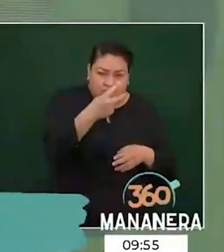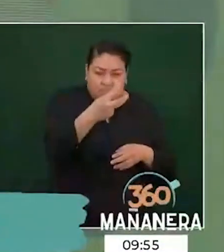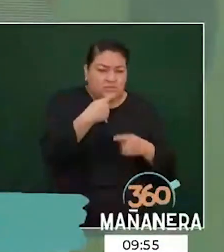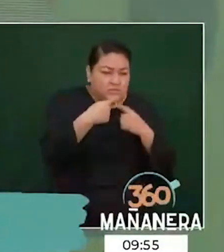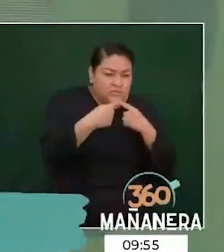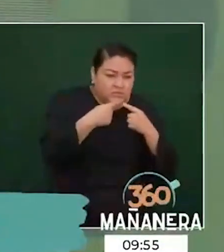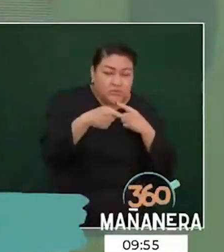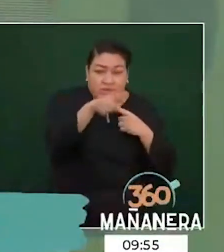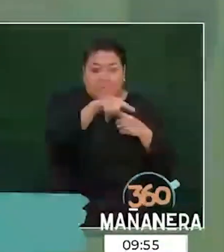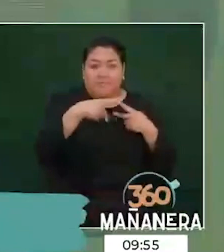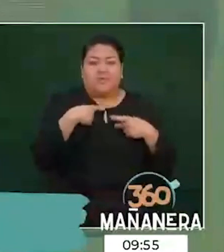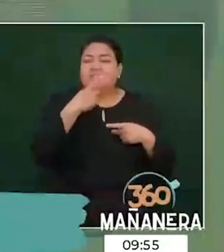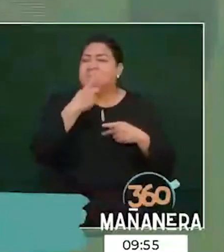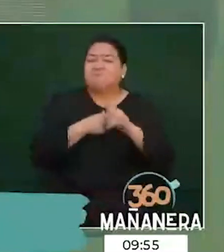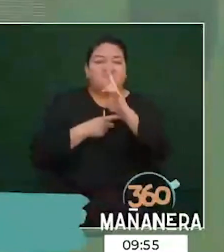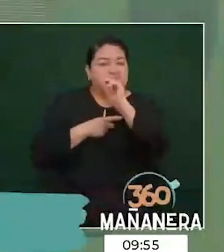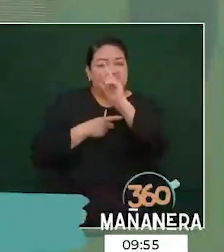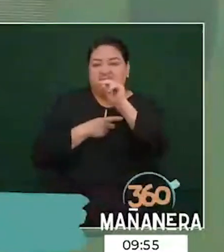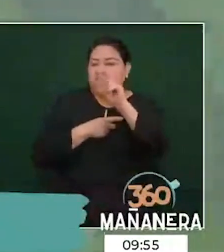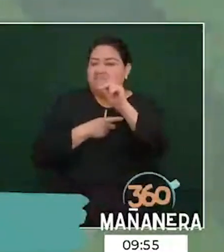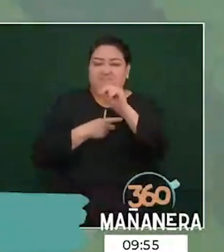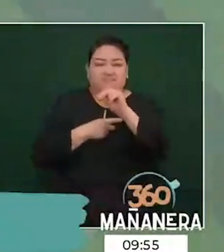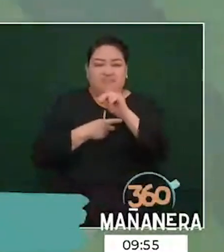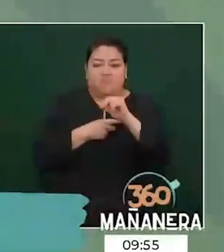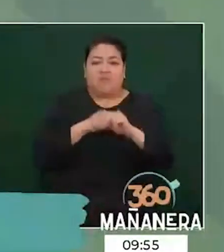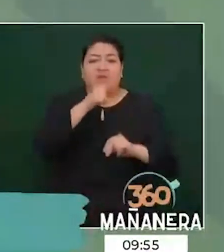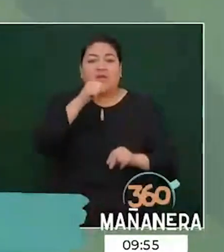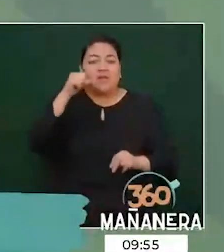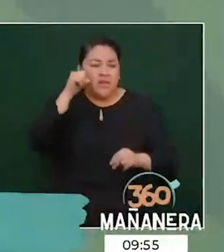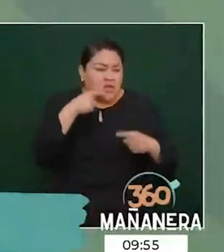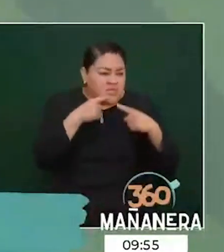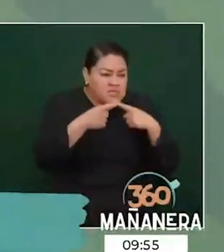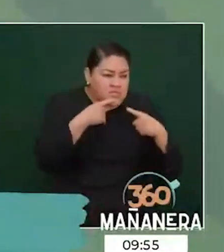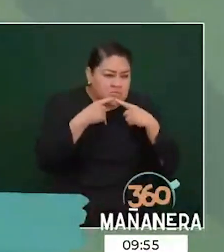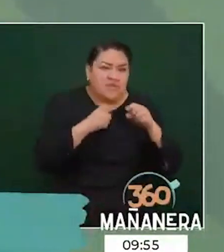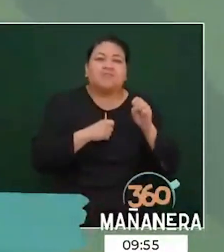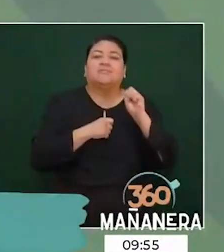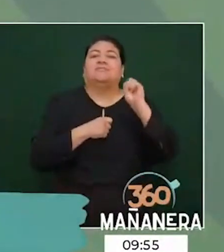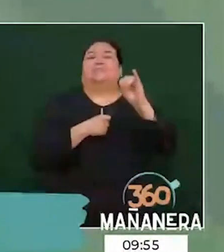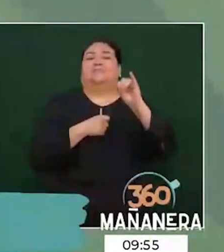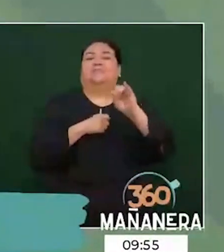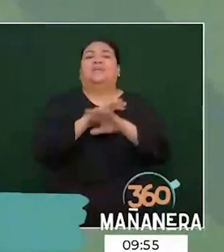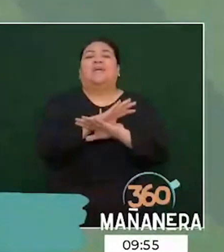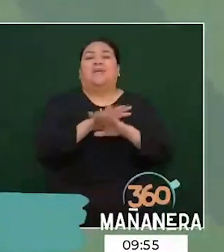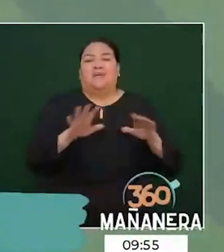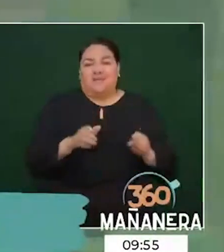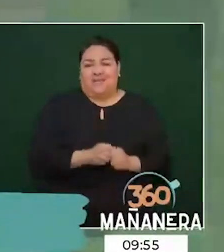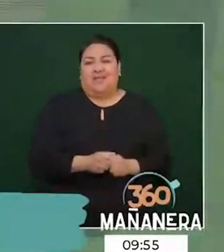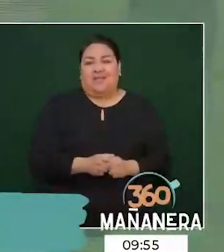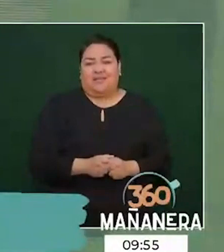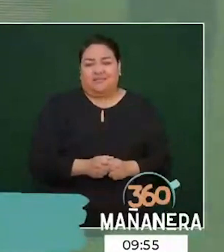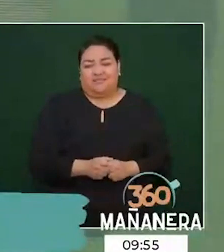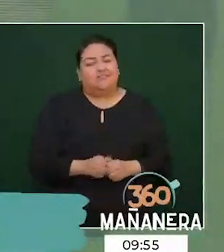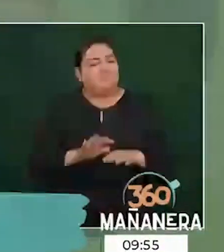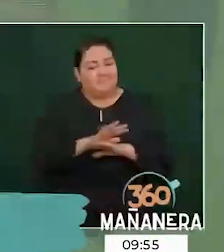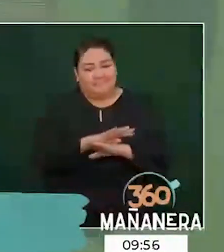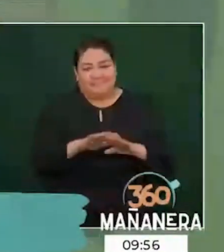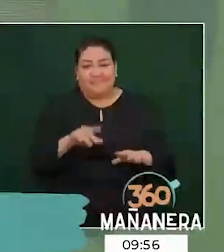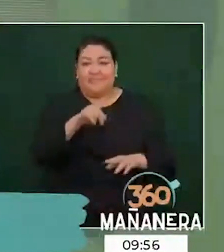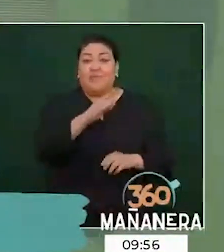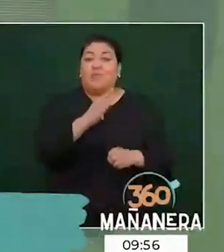habían dicho no Y ayer dijeron sí Y por eso este